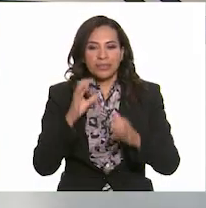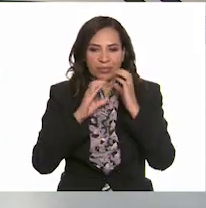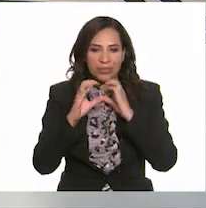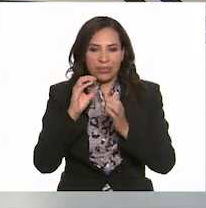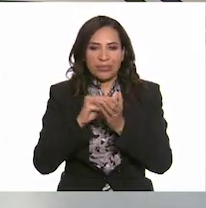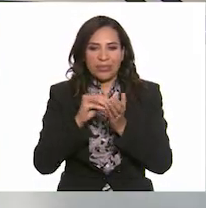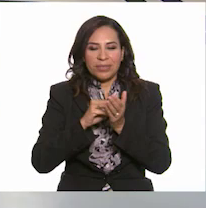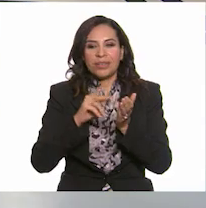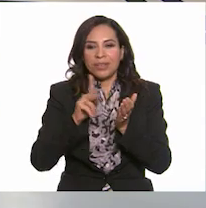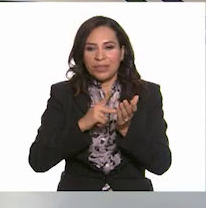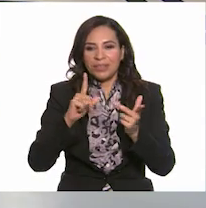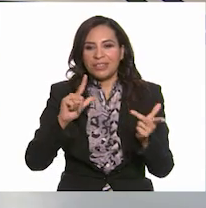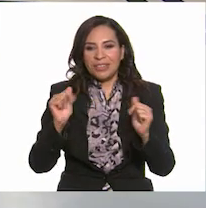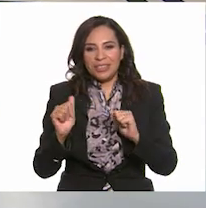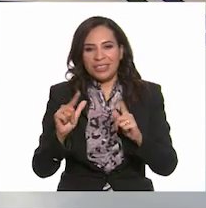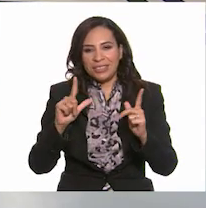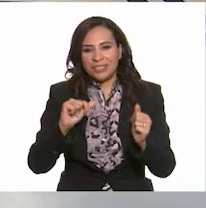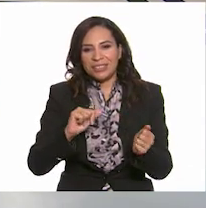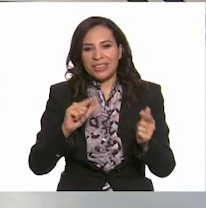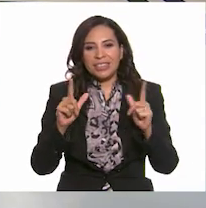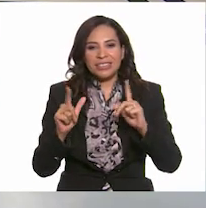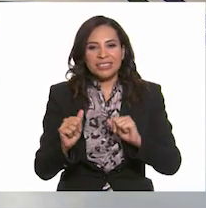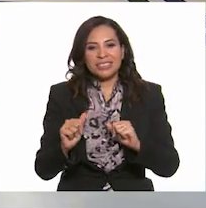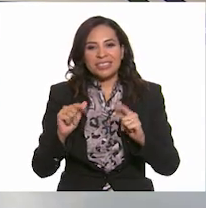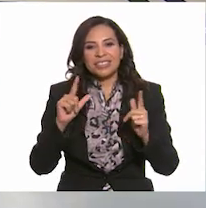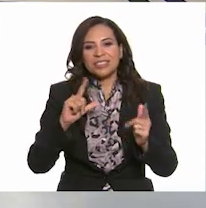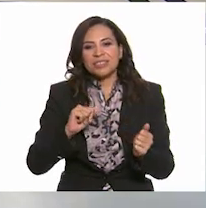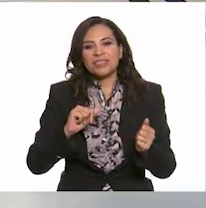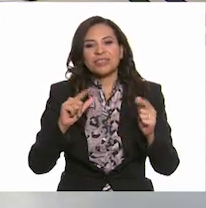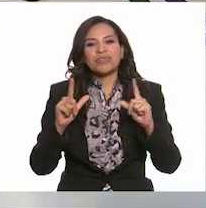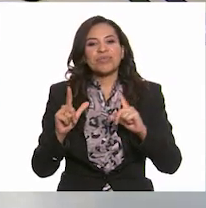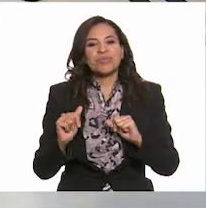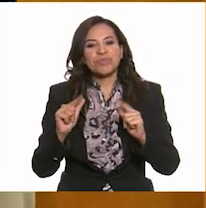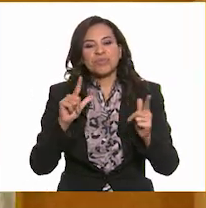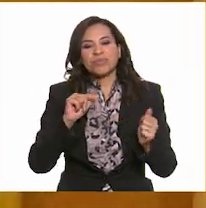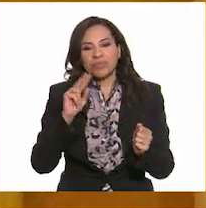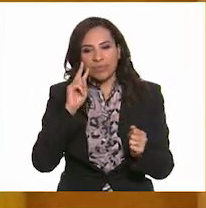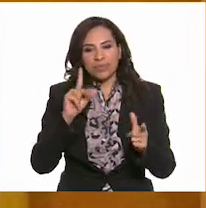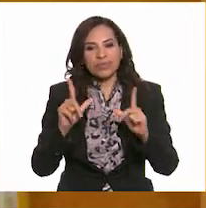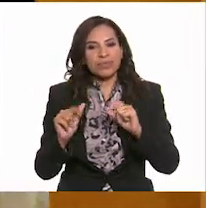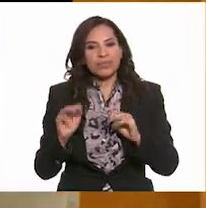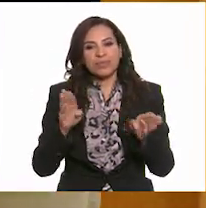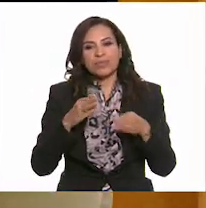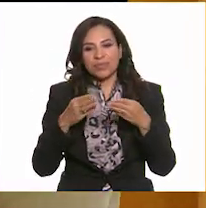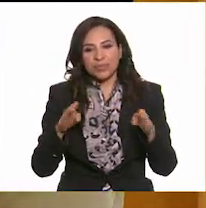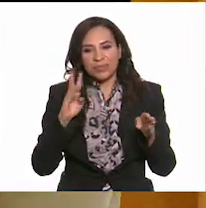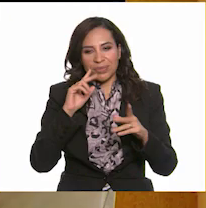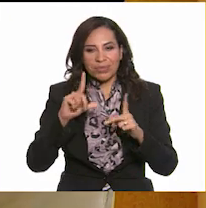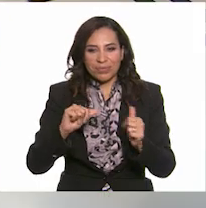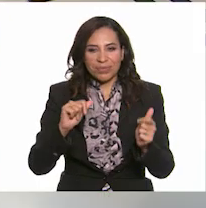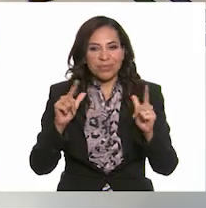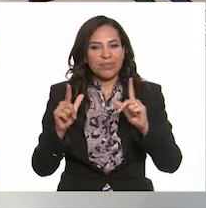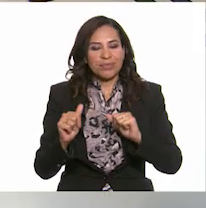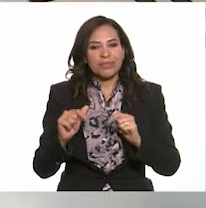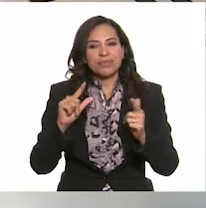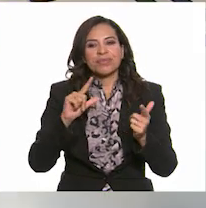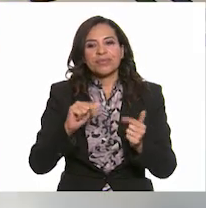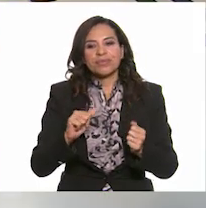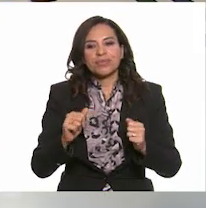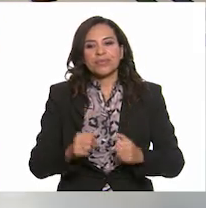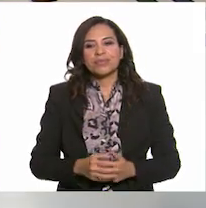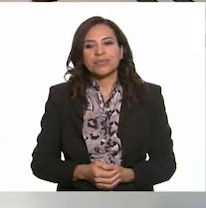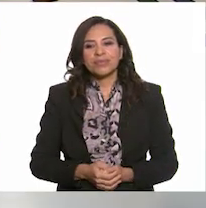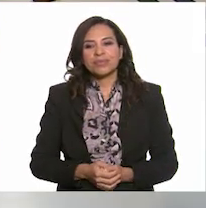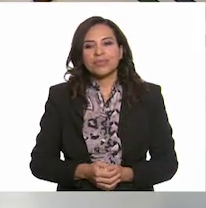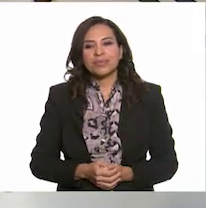la la la la la la la la la la la la la la la la la la la la la la la la la la la la la la la la la la